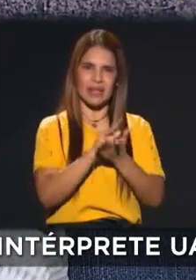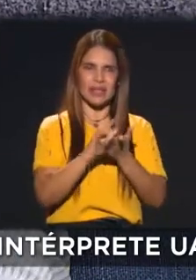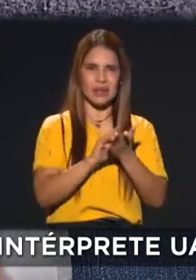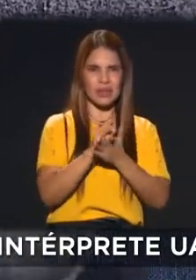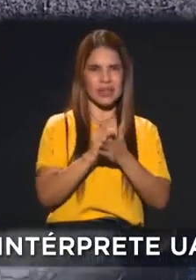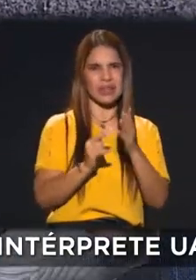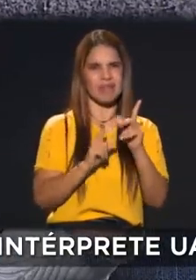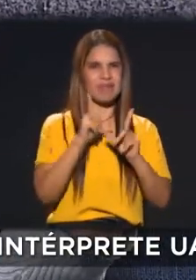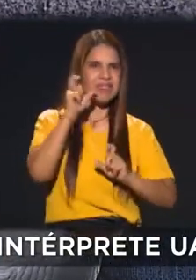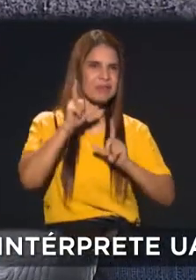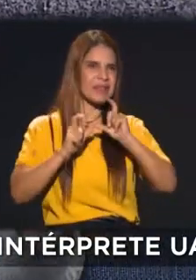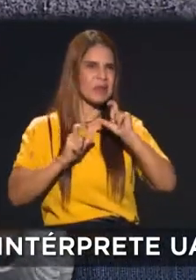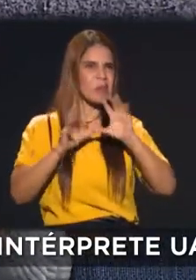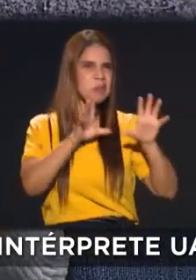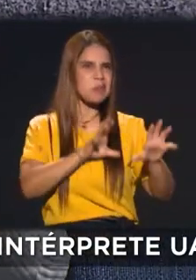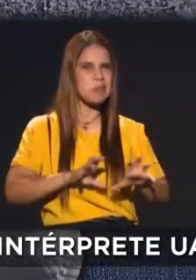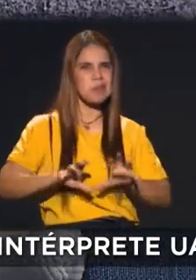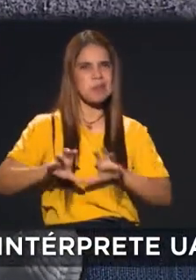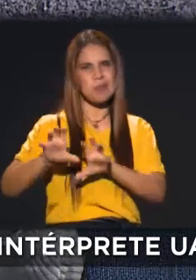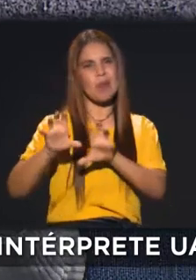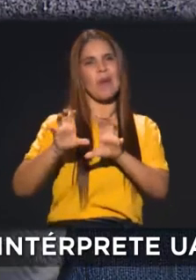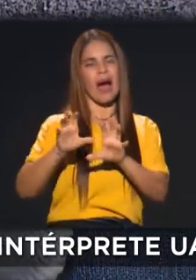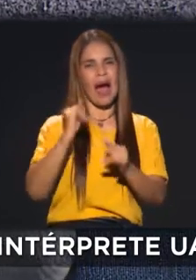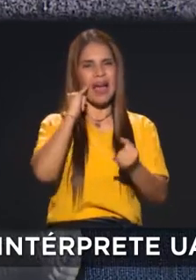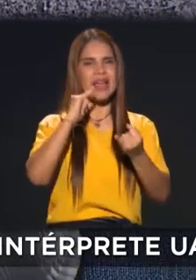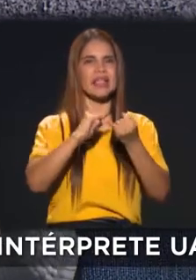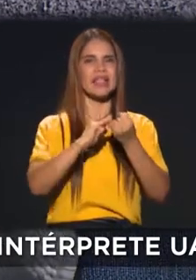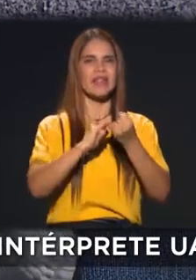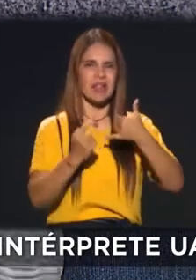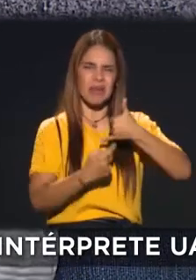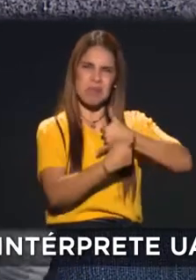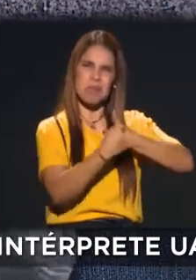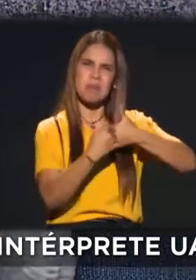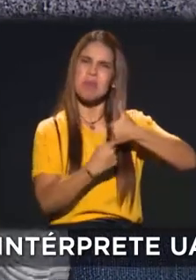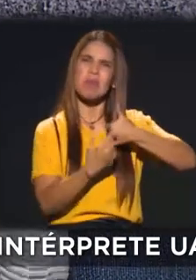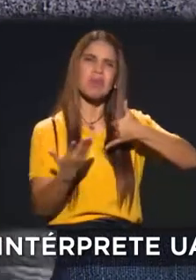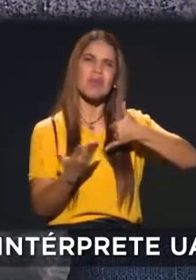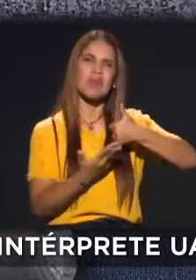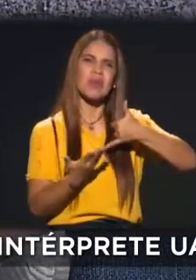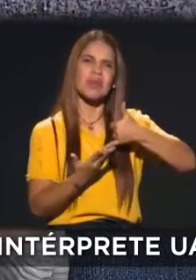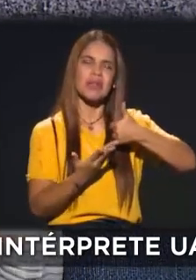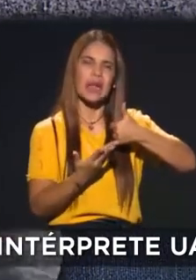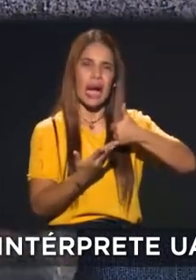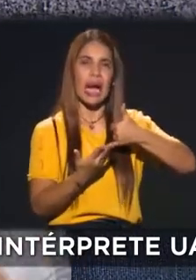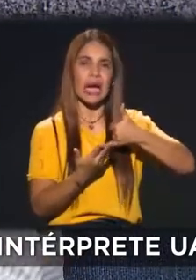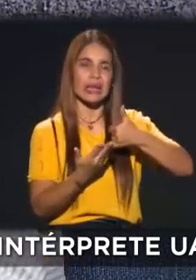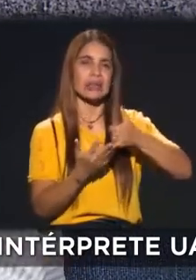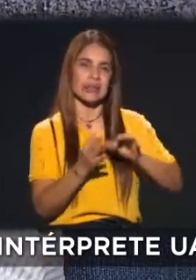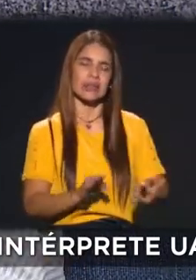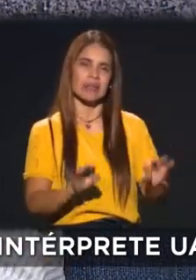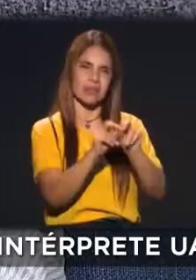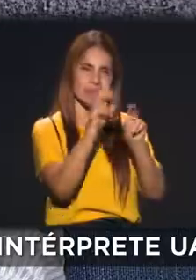las mismas expresiones, uno cómo se mueve. Son elementos que señalan diferencias que hay que respetar, hay que tenerlas